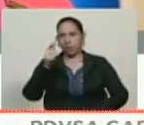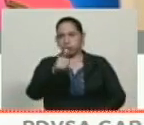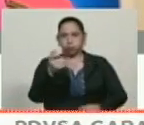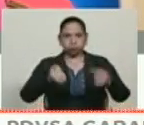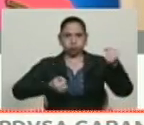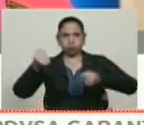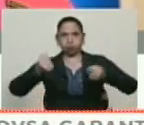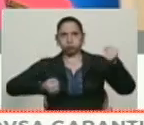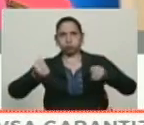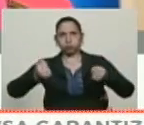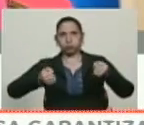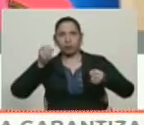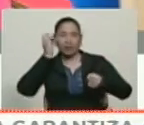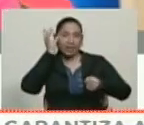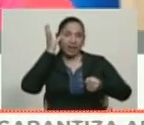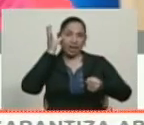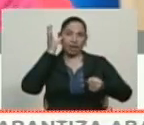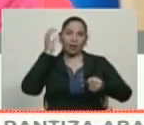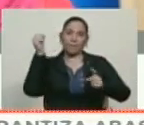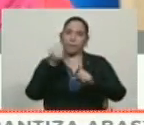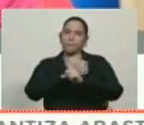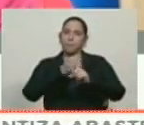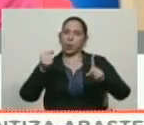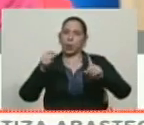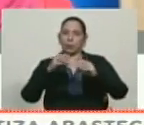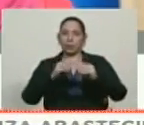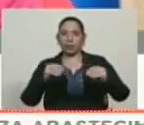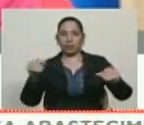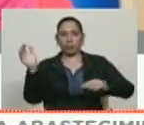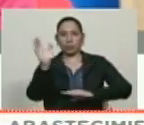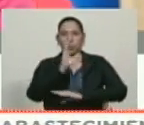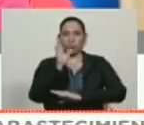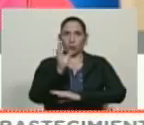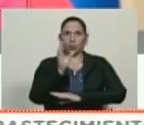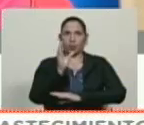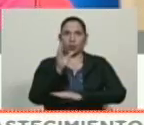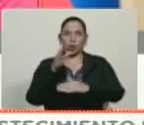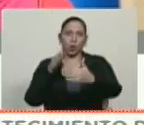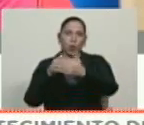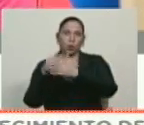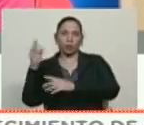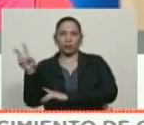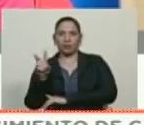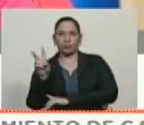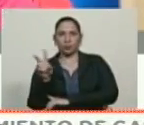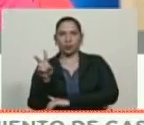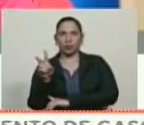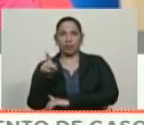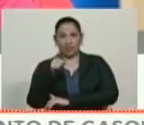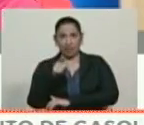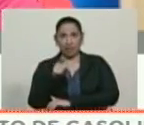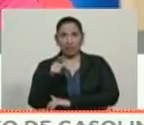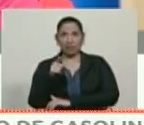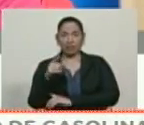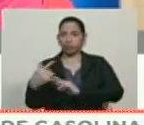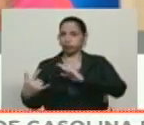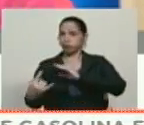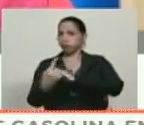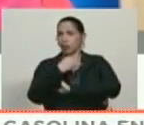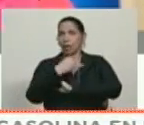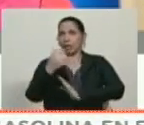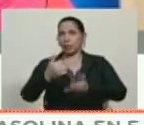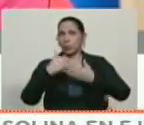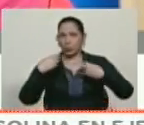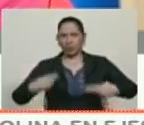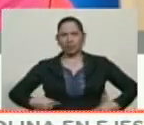para crear violencia desde territorio colombiano contra Venezuela. Esa es la falsa ayuda humanitaria.